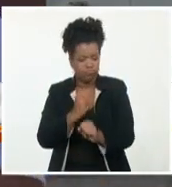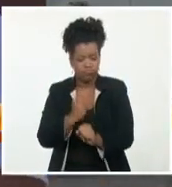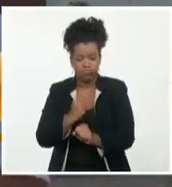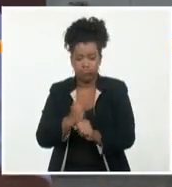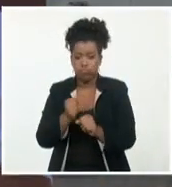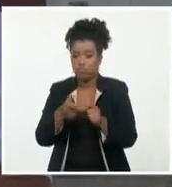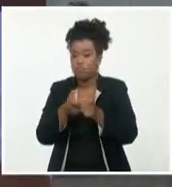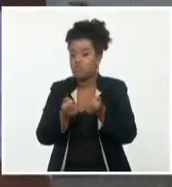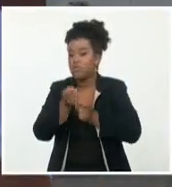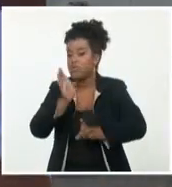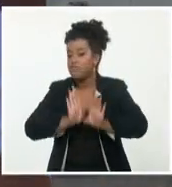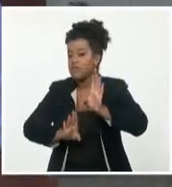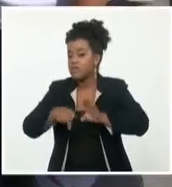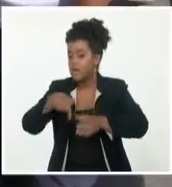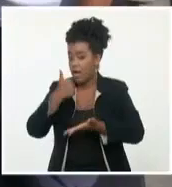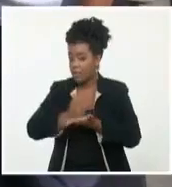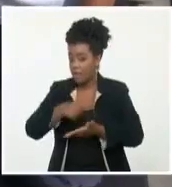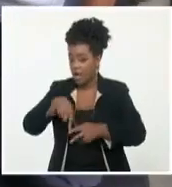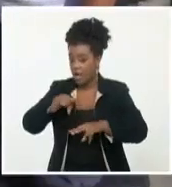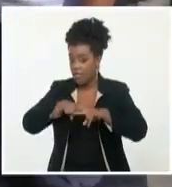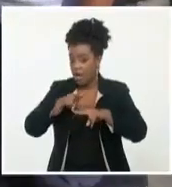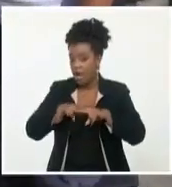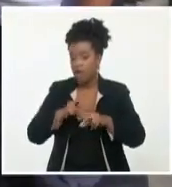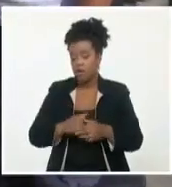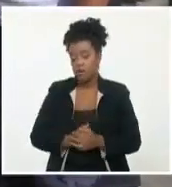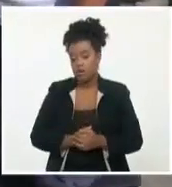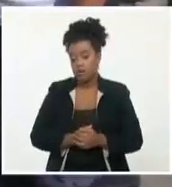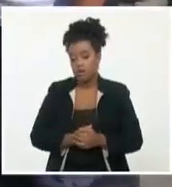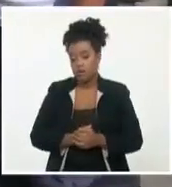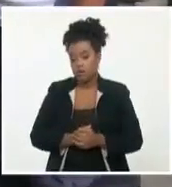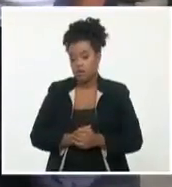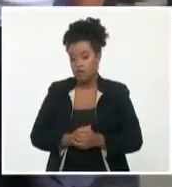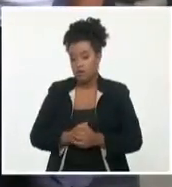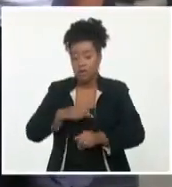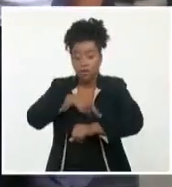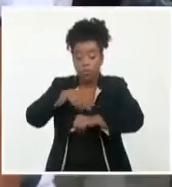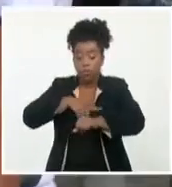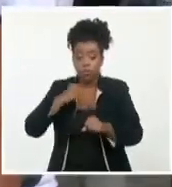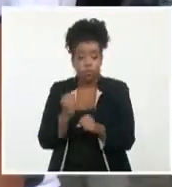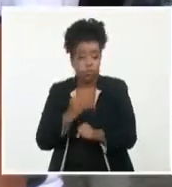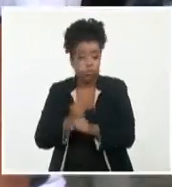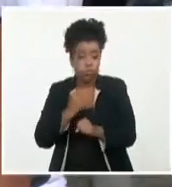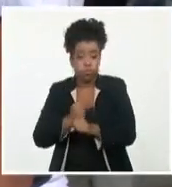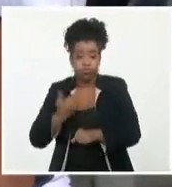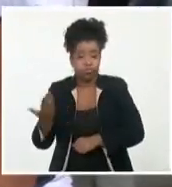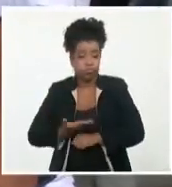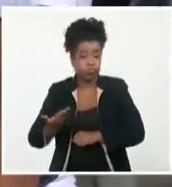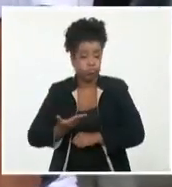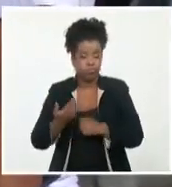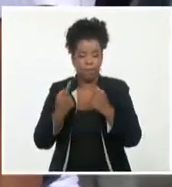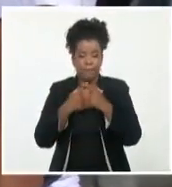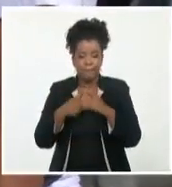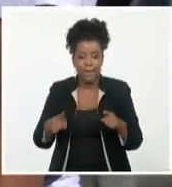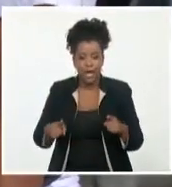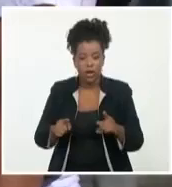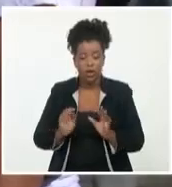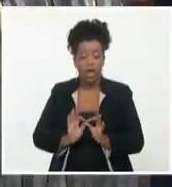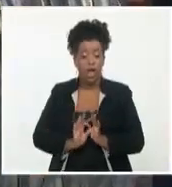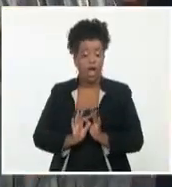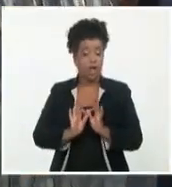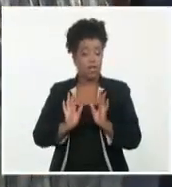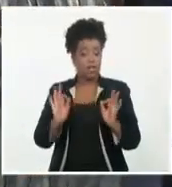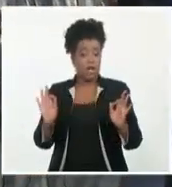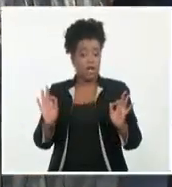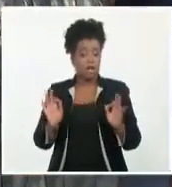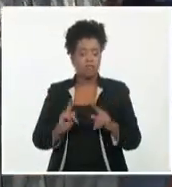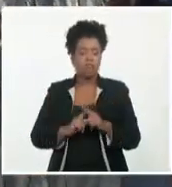de la capital, de que se terminara en el menor tiempo posible, pero también con la calidad, porque detrás